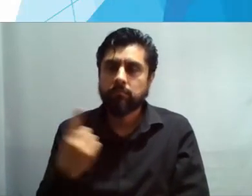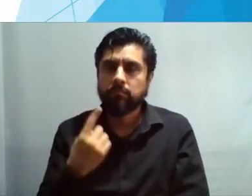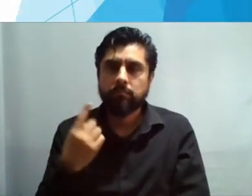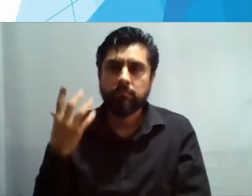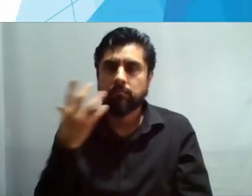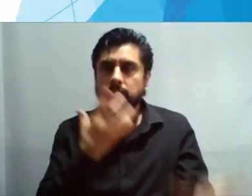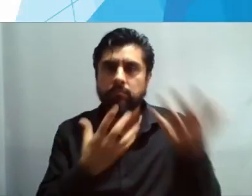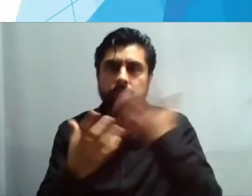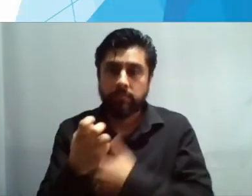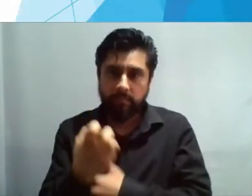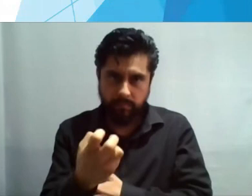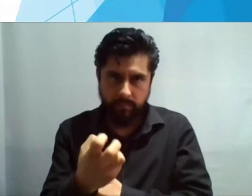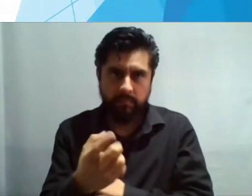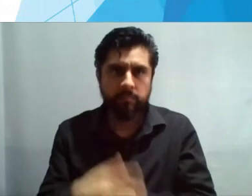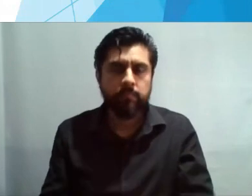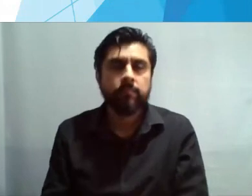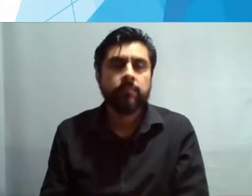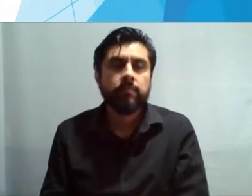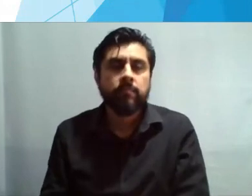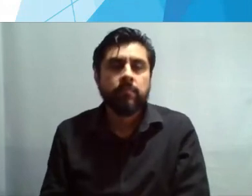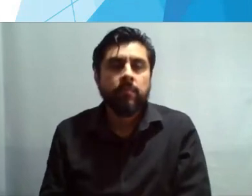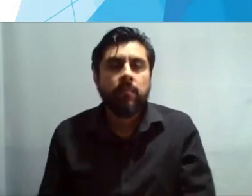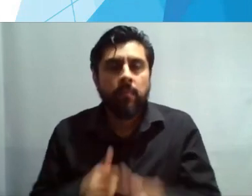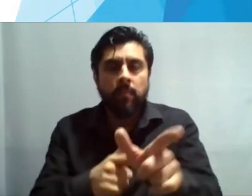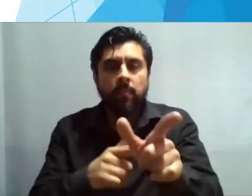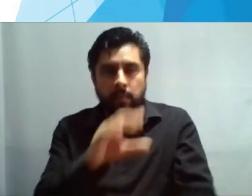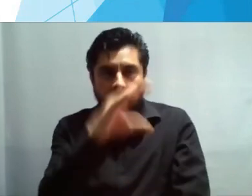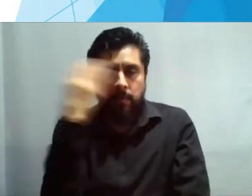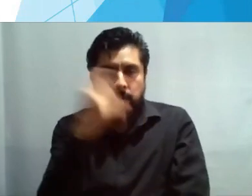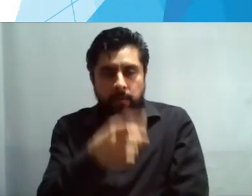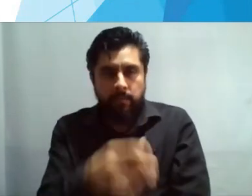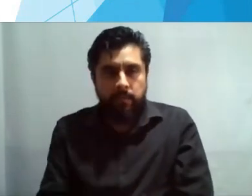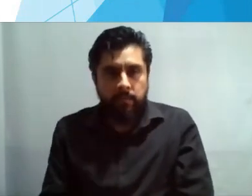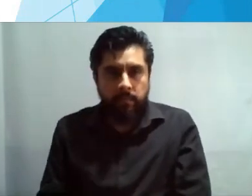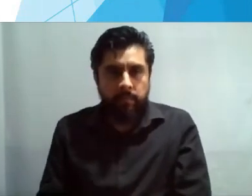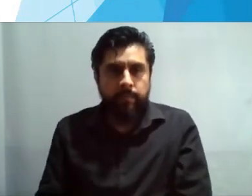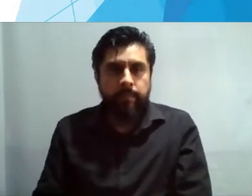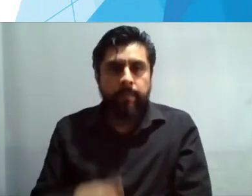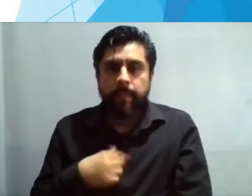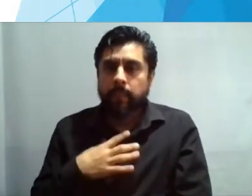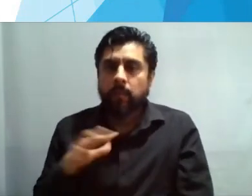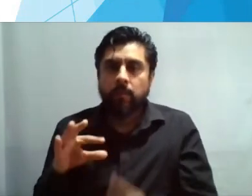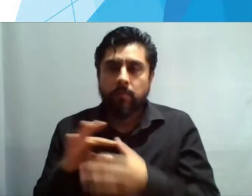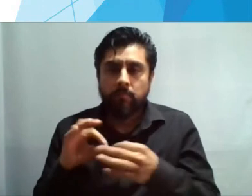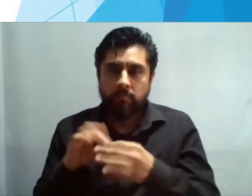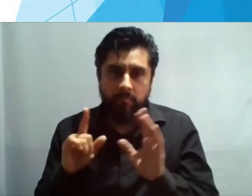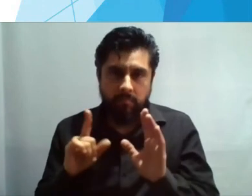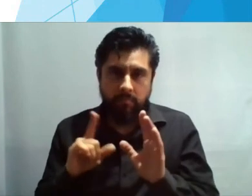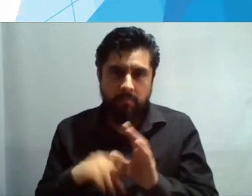siguiente imagen, por favor. Ok, aquí para no hacerlo tan pesado y que siempre